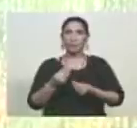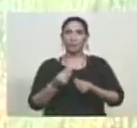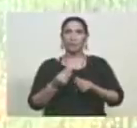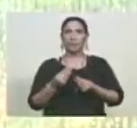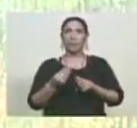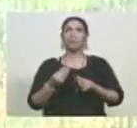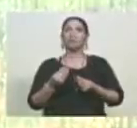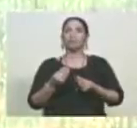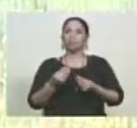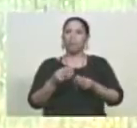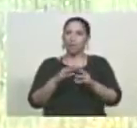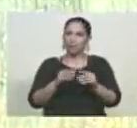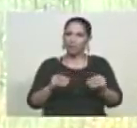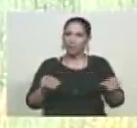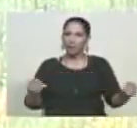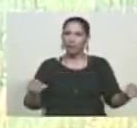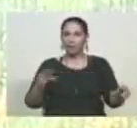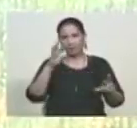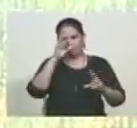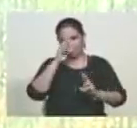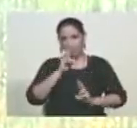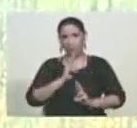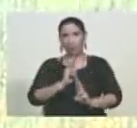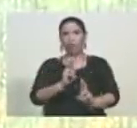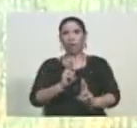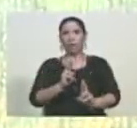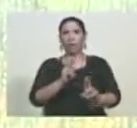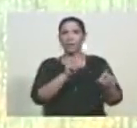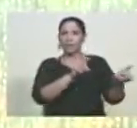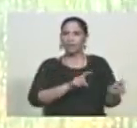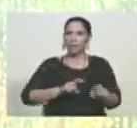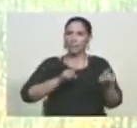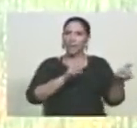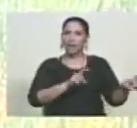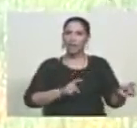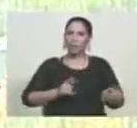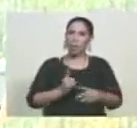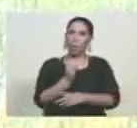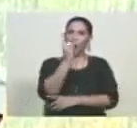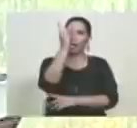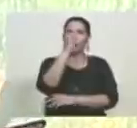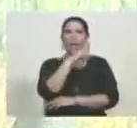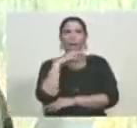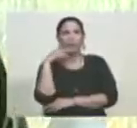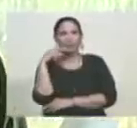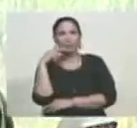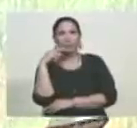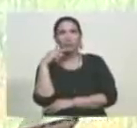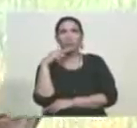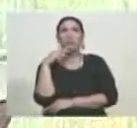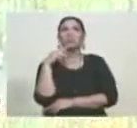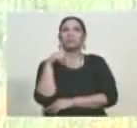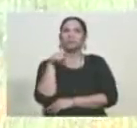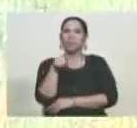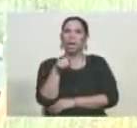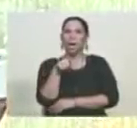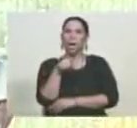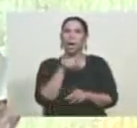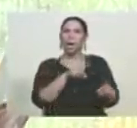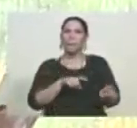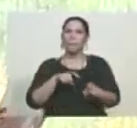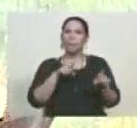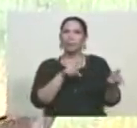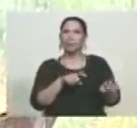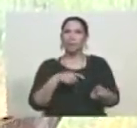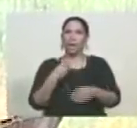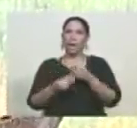convenio de que se respetaran el sembradío de caña y que se le iba a dar la oportunidad a los campesinos de llegar